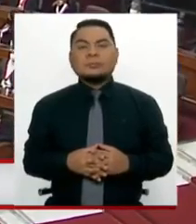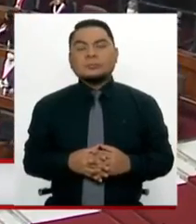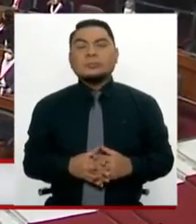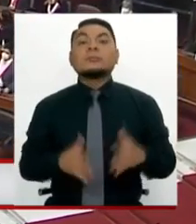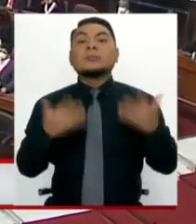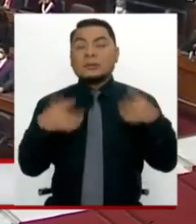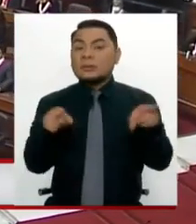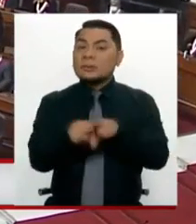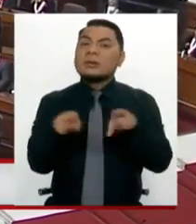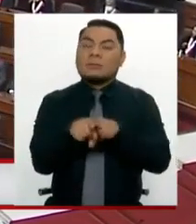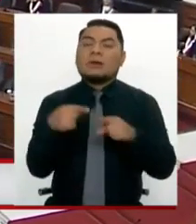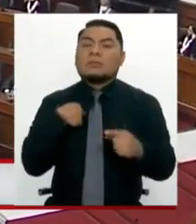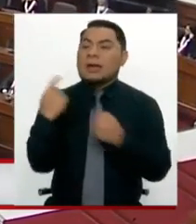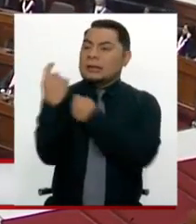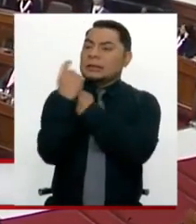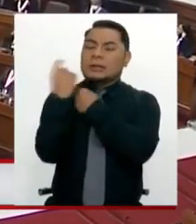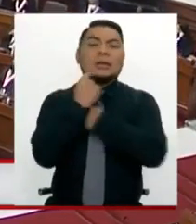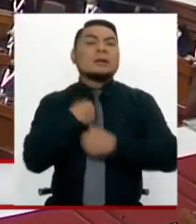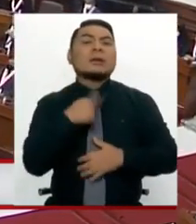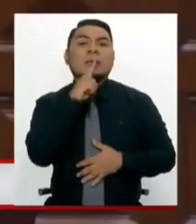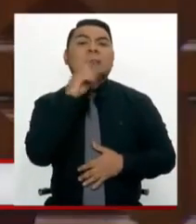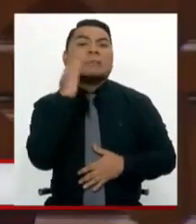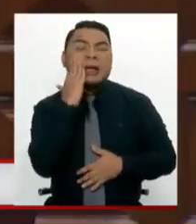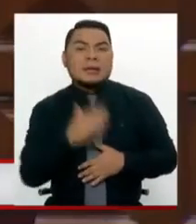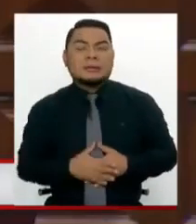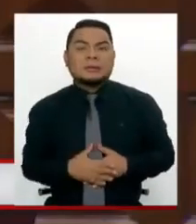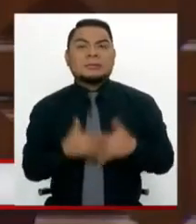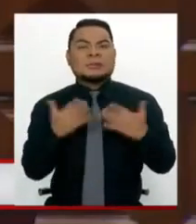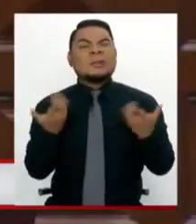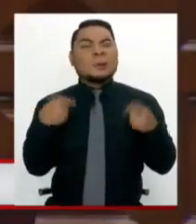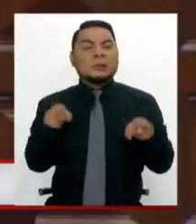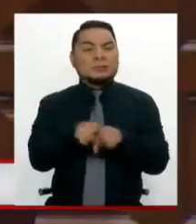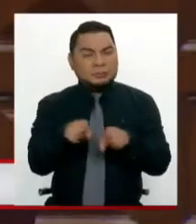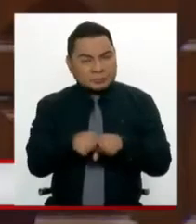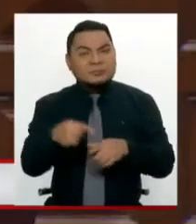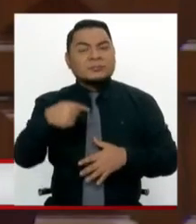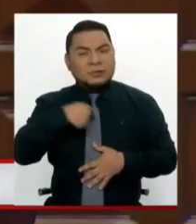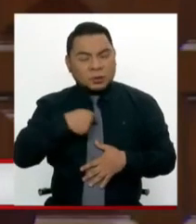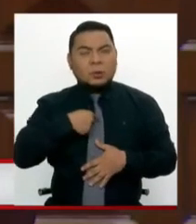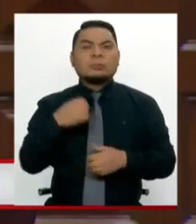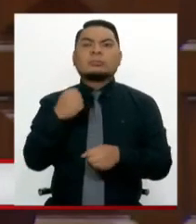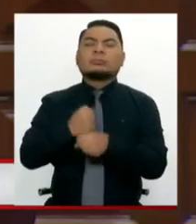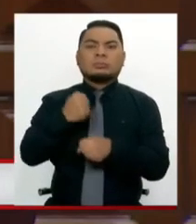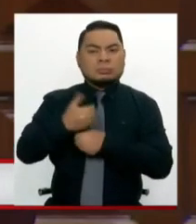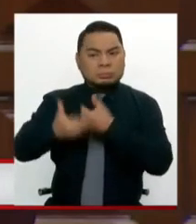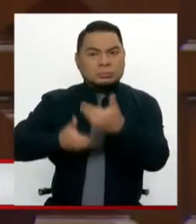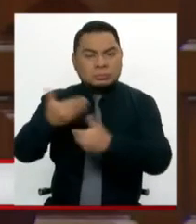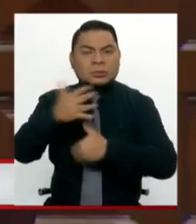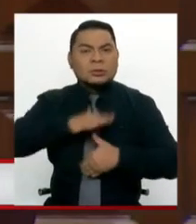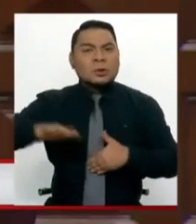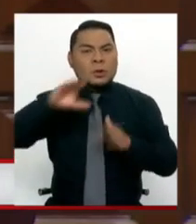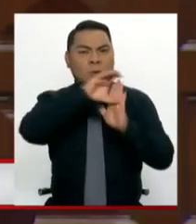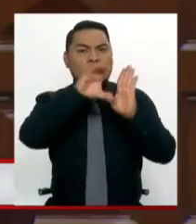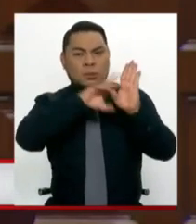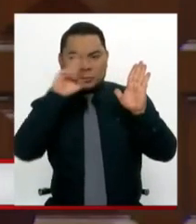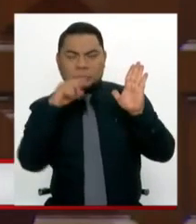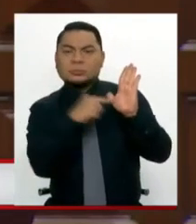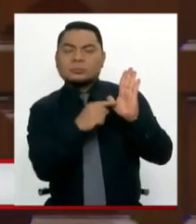Tal como me enseñaron mis padres, por lo que corroboraré plenamente en el marco de nuestra